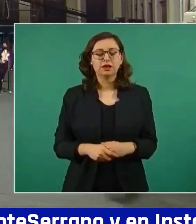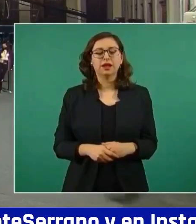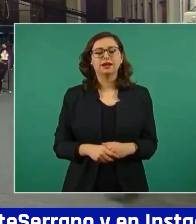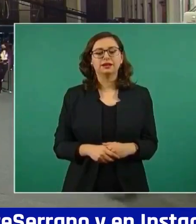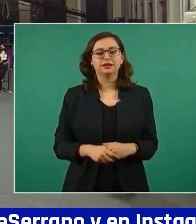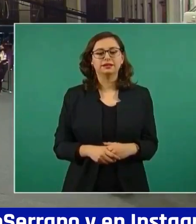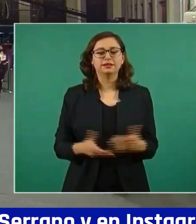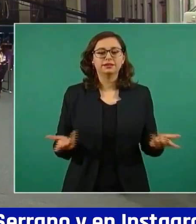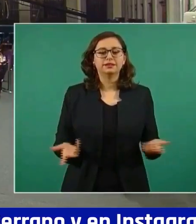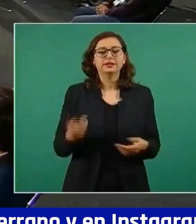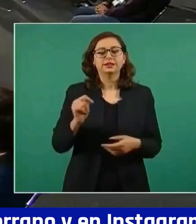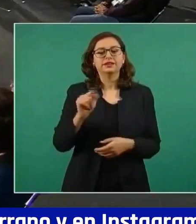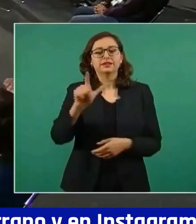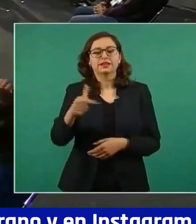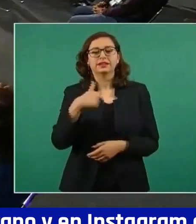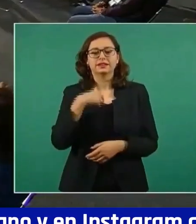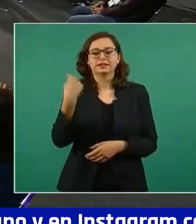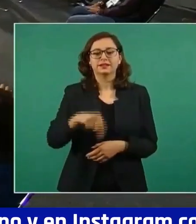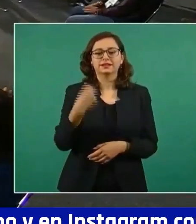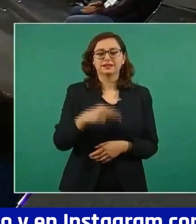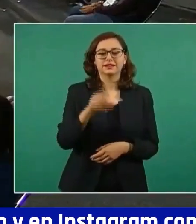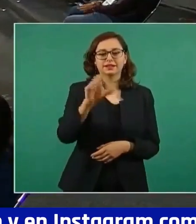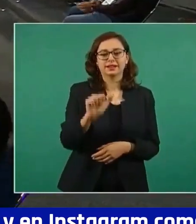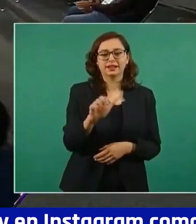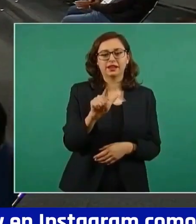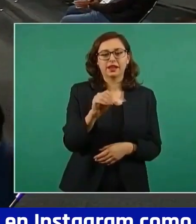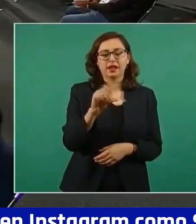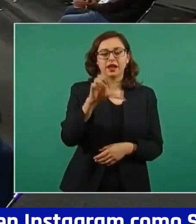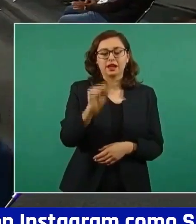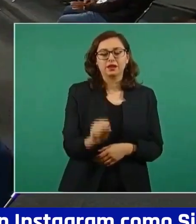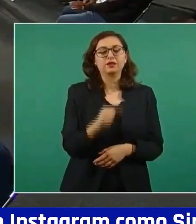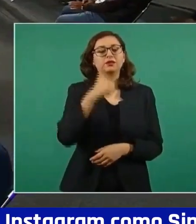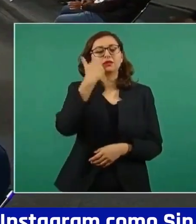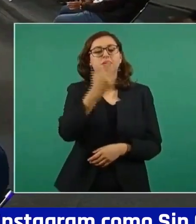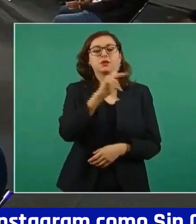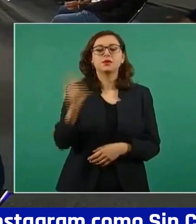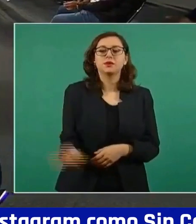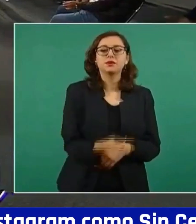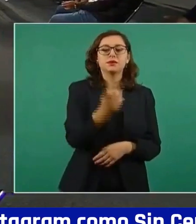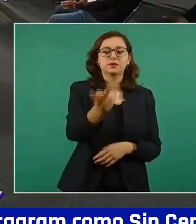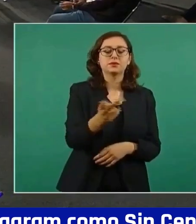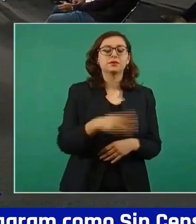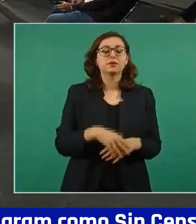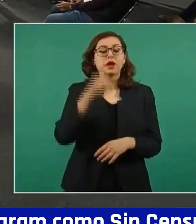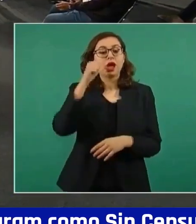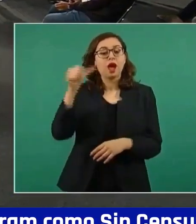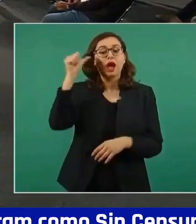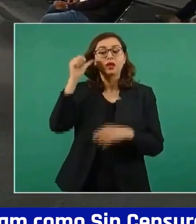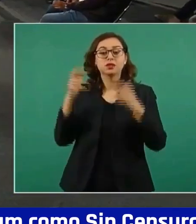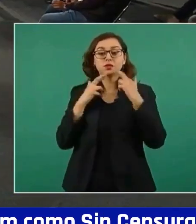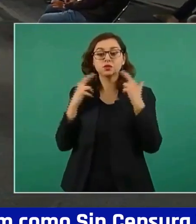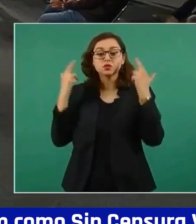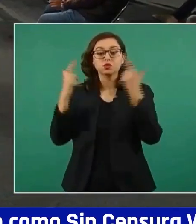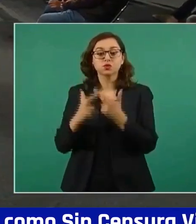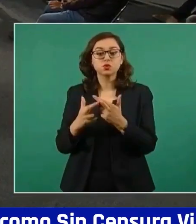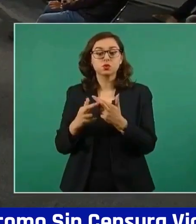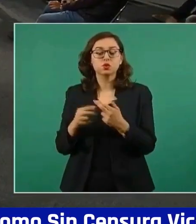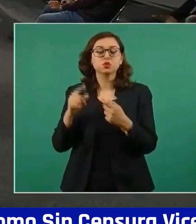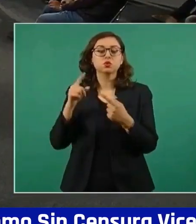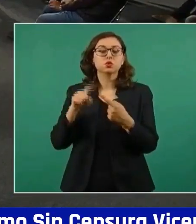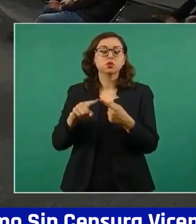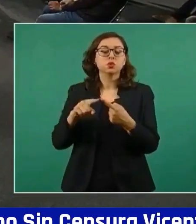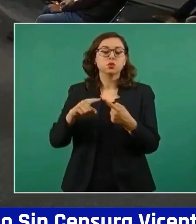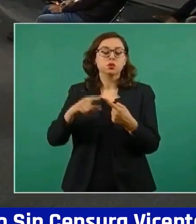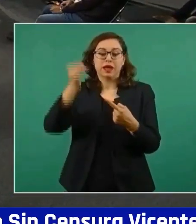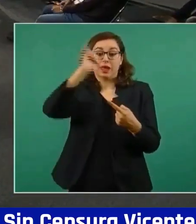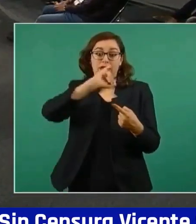Presidente Carlos Guzmán de Abanoticias, de inicio, si nos puede comentar un poco de estas reuniones o dos reuniones que hubo ayer con la jefa de gobierno Claudia Sheinbaum y